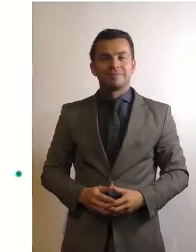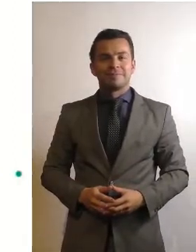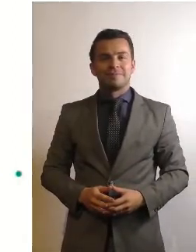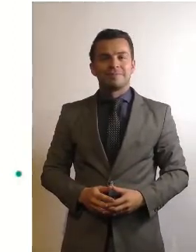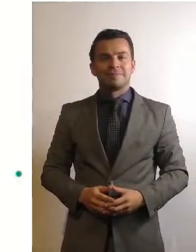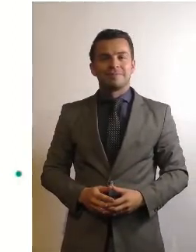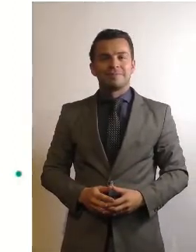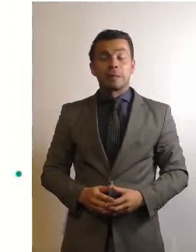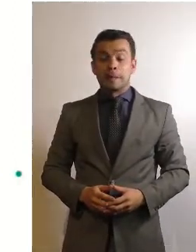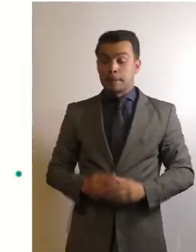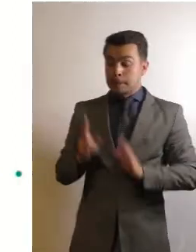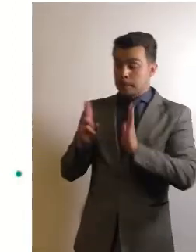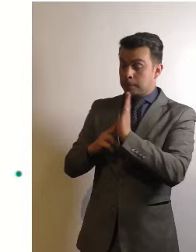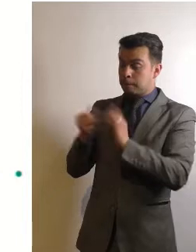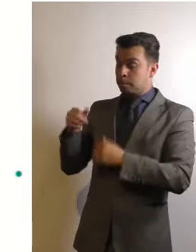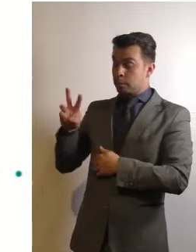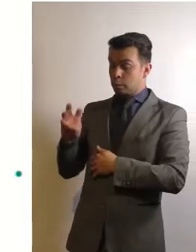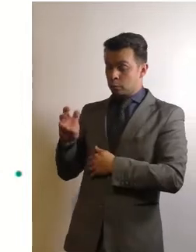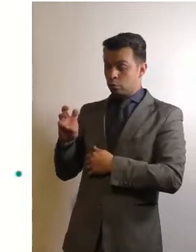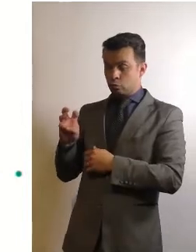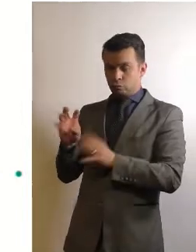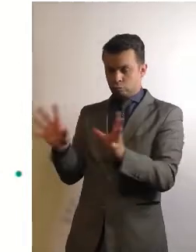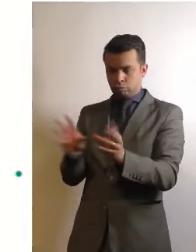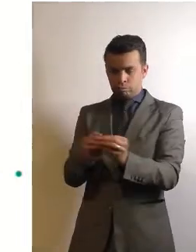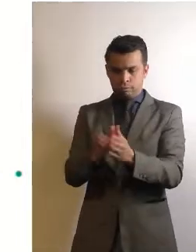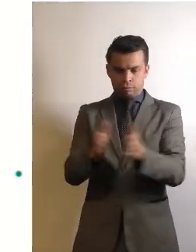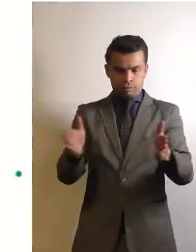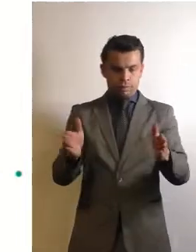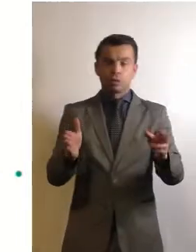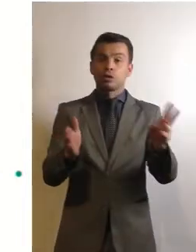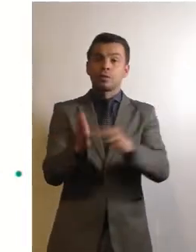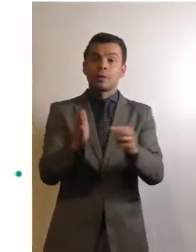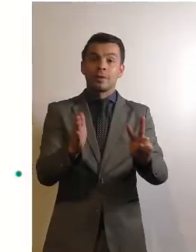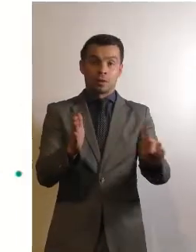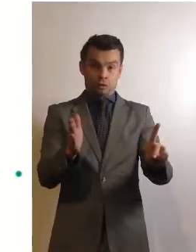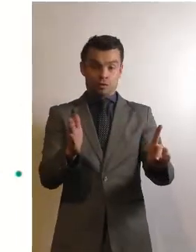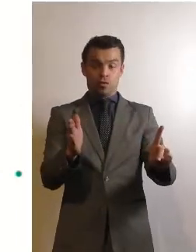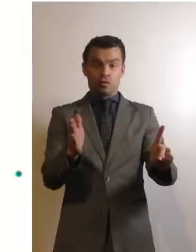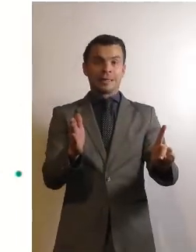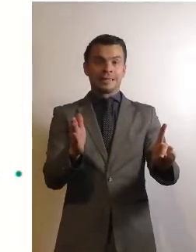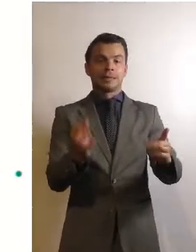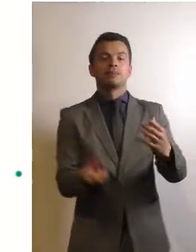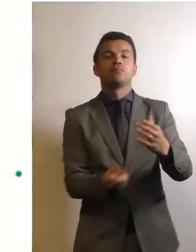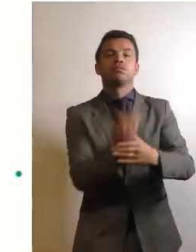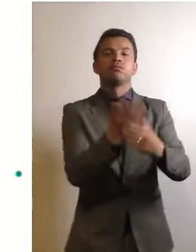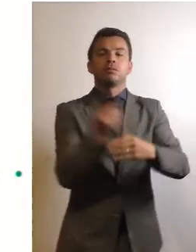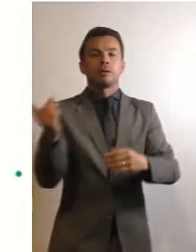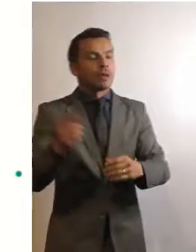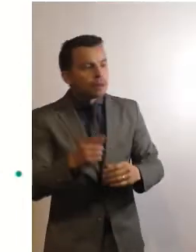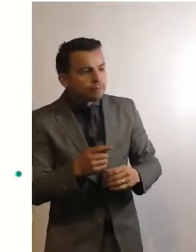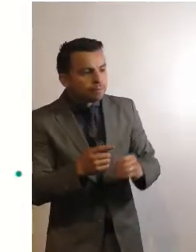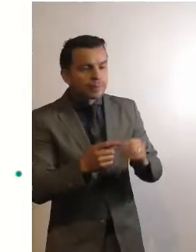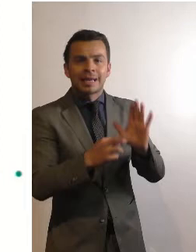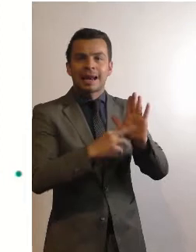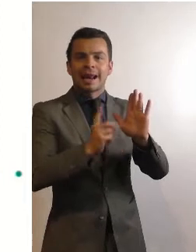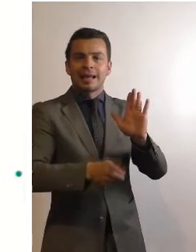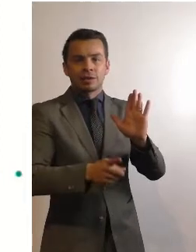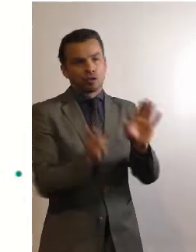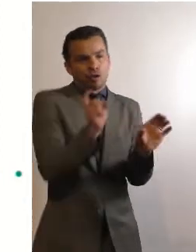trabajado entre el 2018 y el 2021 la renovación de 53 registros calificados,